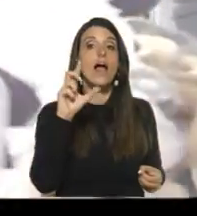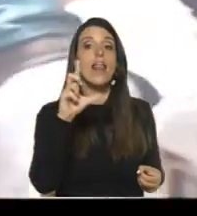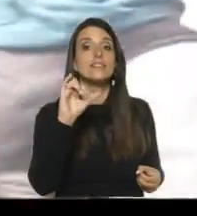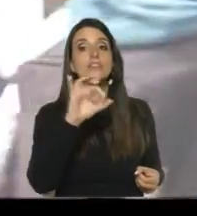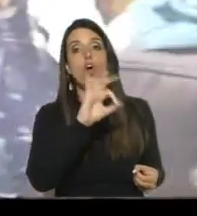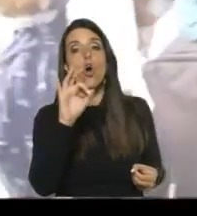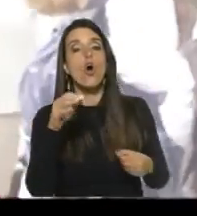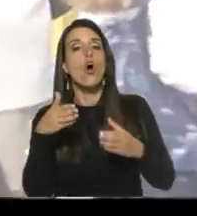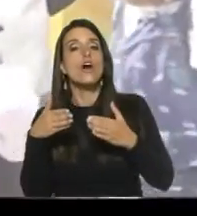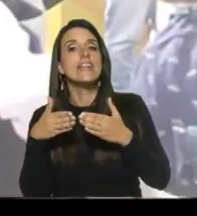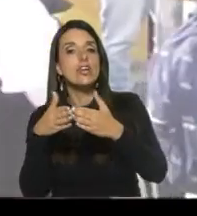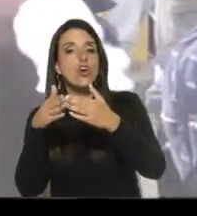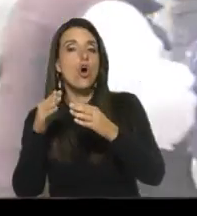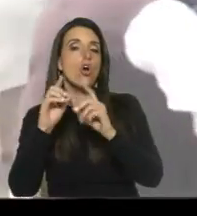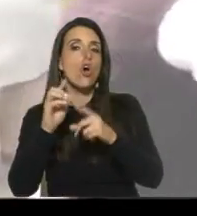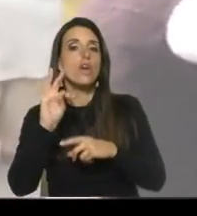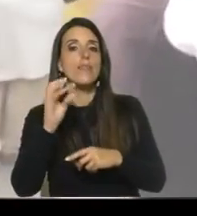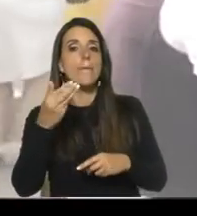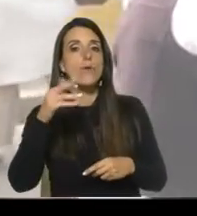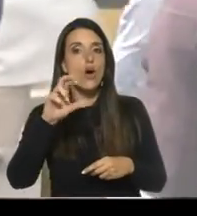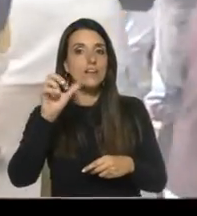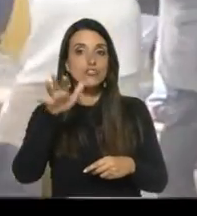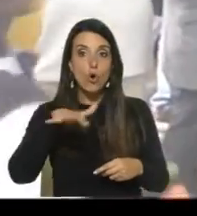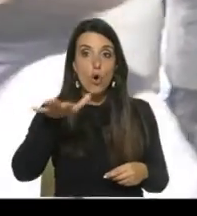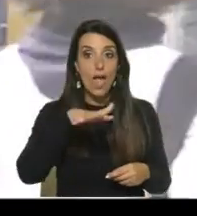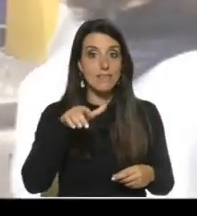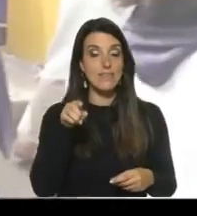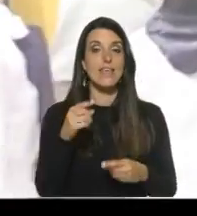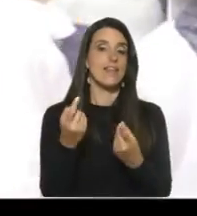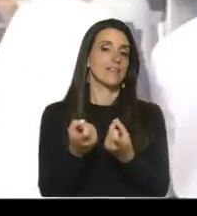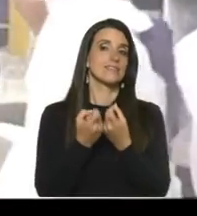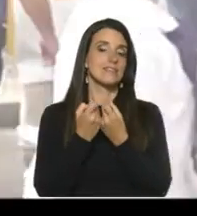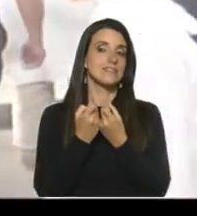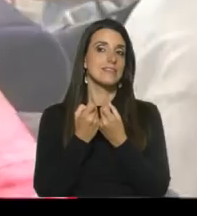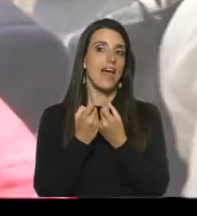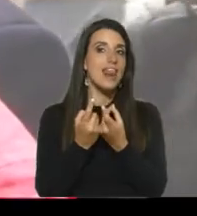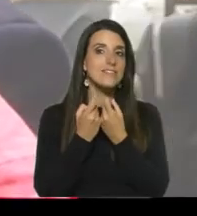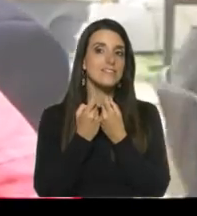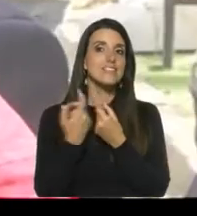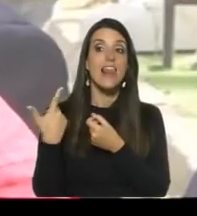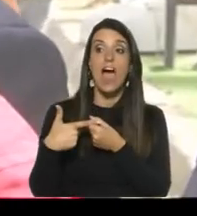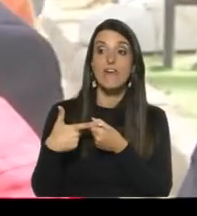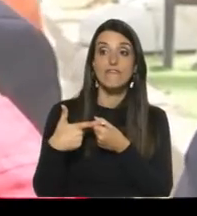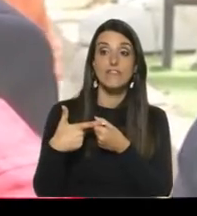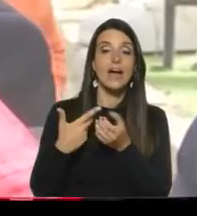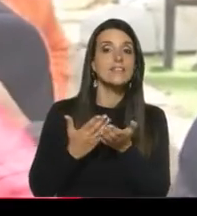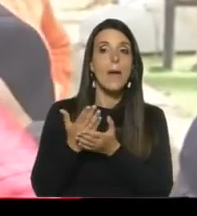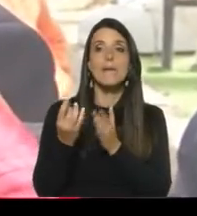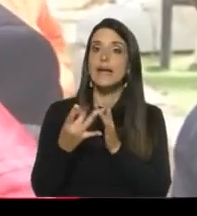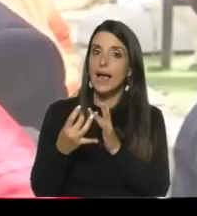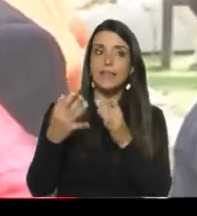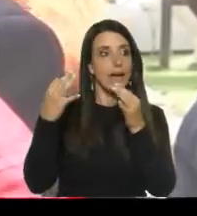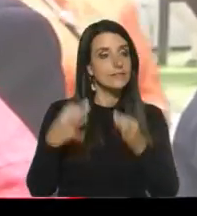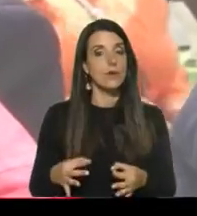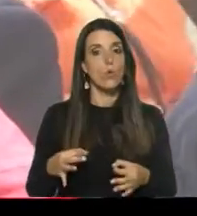de Valentines, Tambores, son zonas que necesitan un abastecimiento de combustible regular, de calidad,